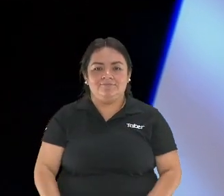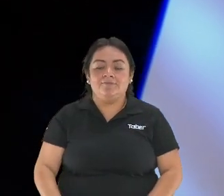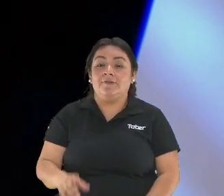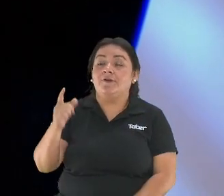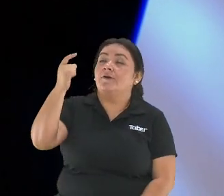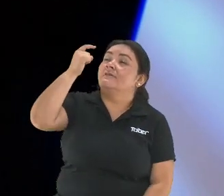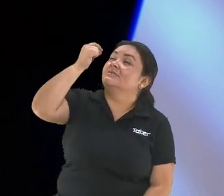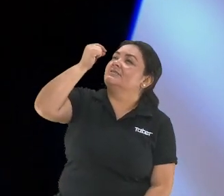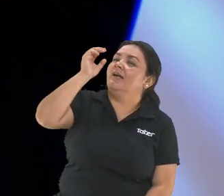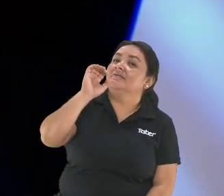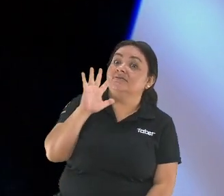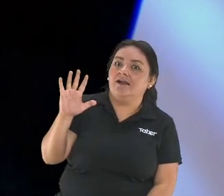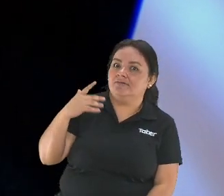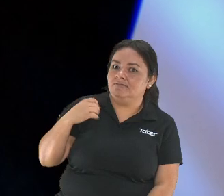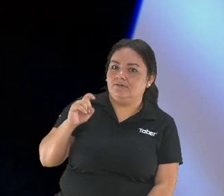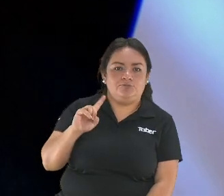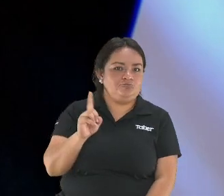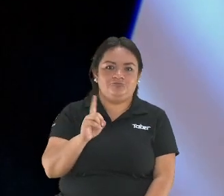gotitas